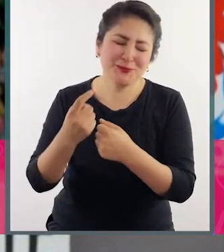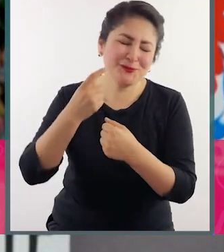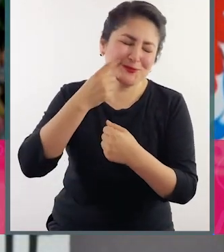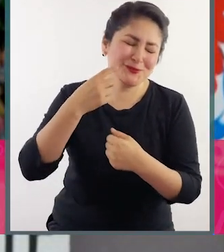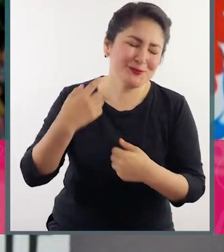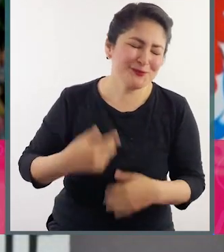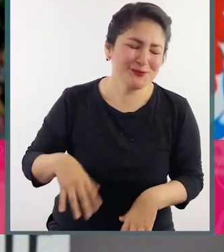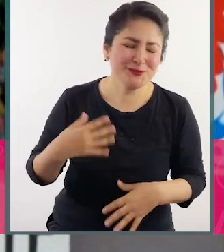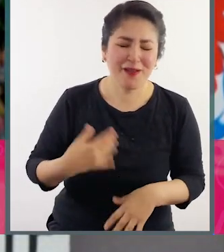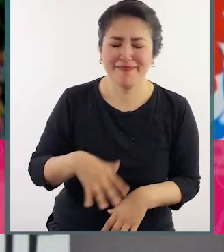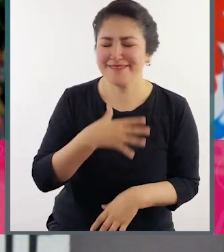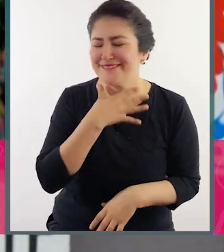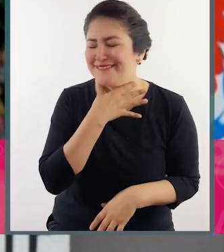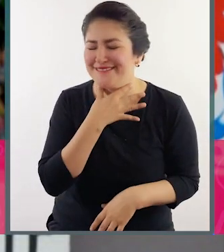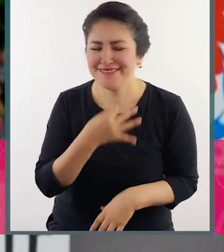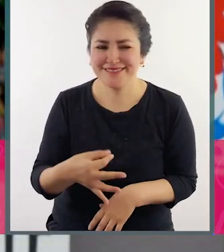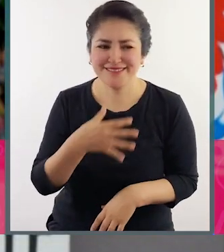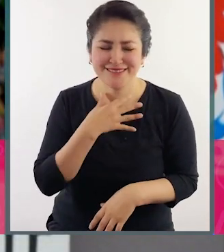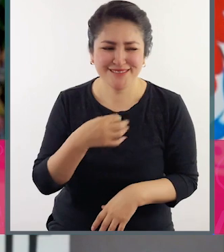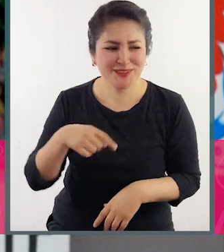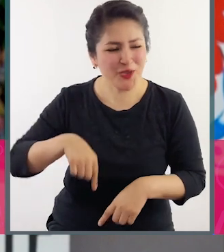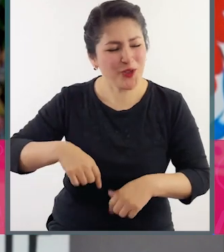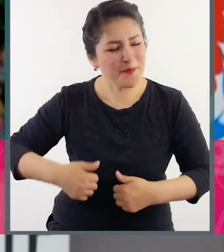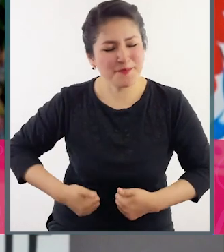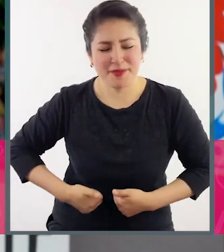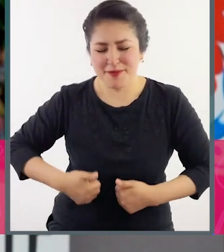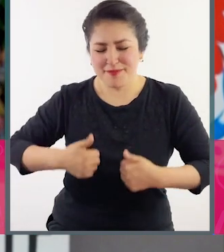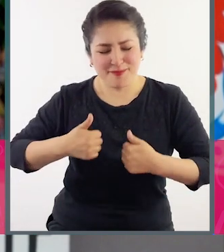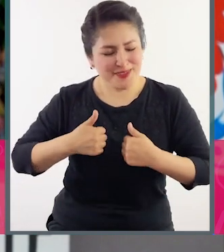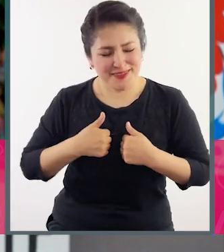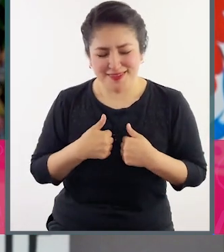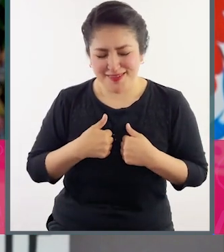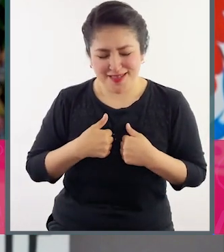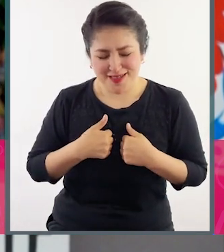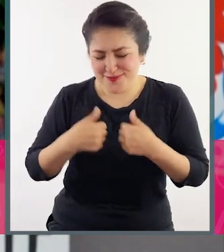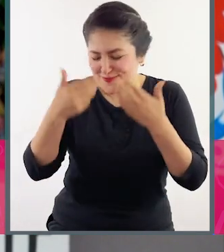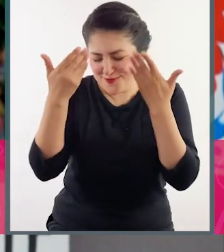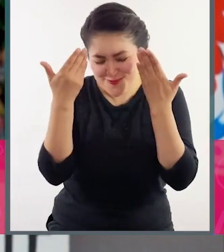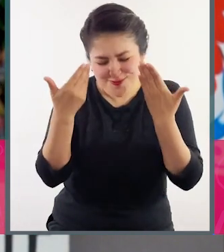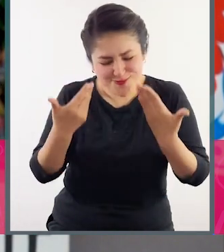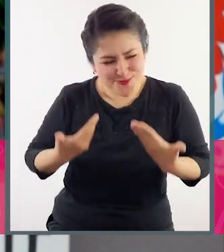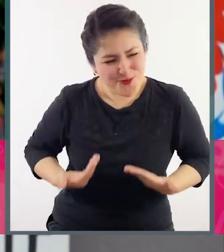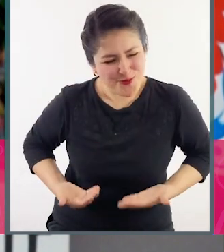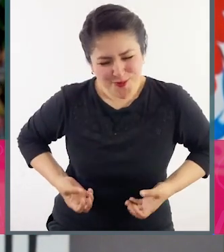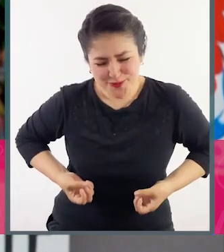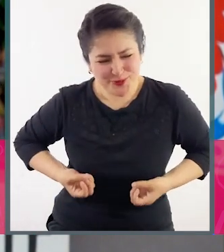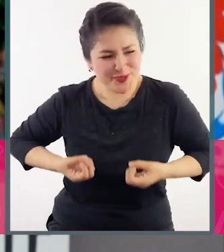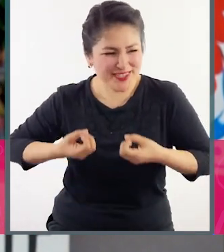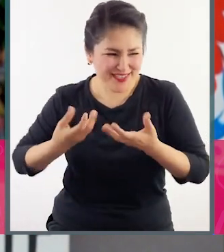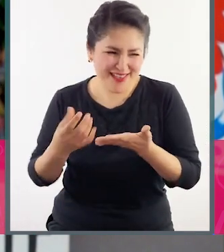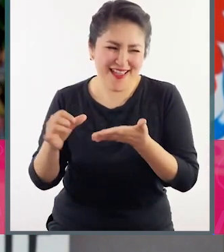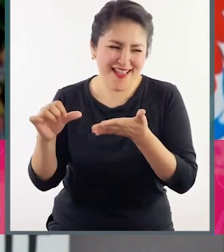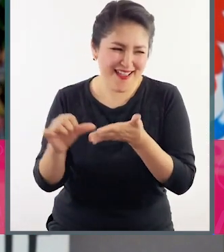encantó, y ya vivo totalmente ya con este arte,